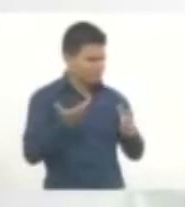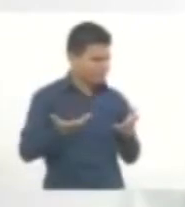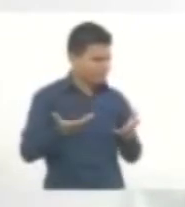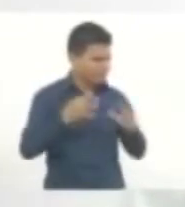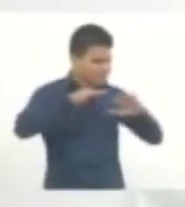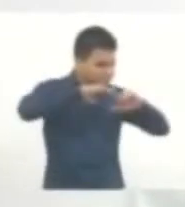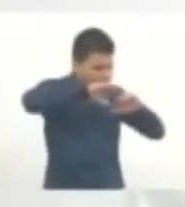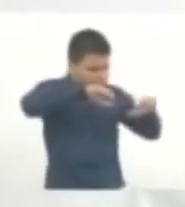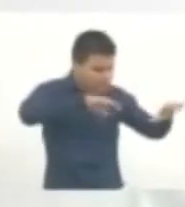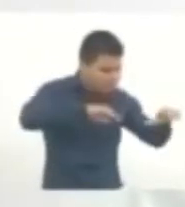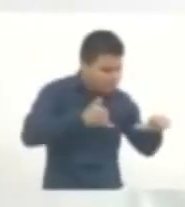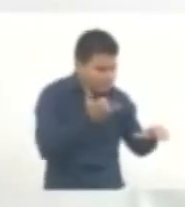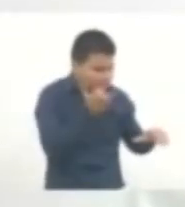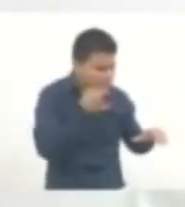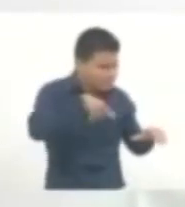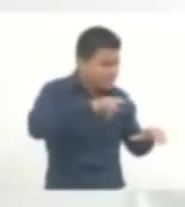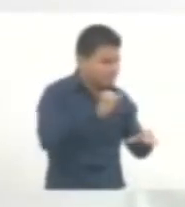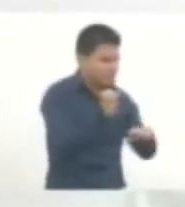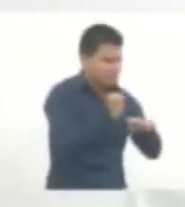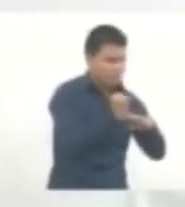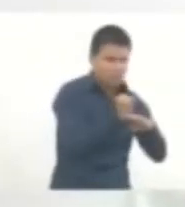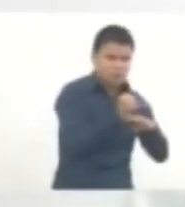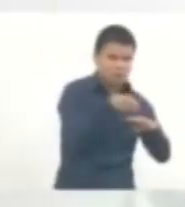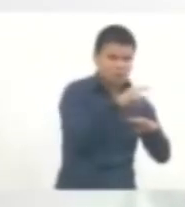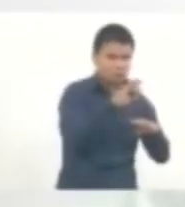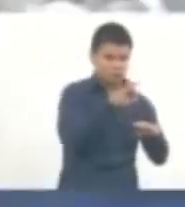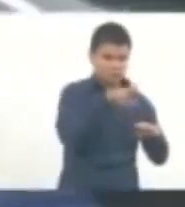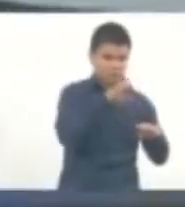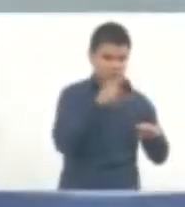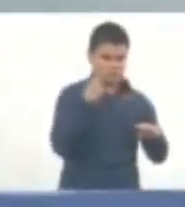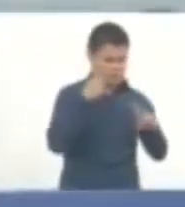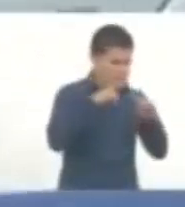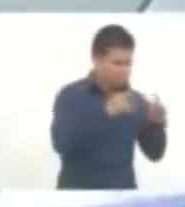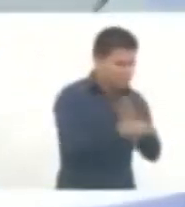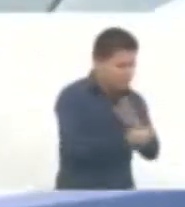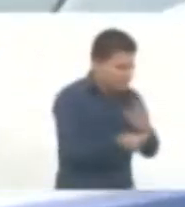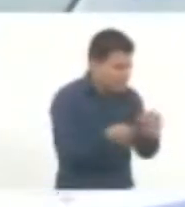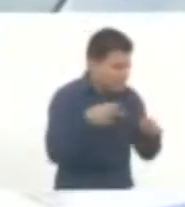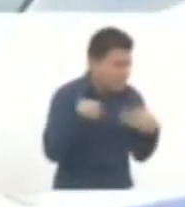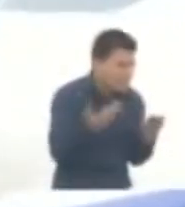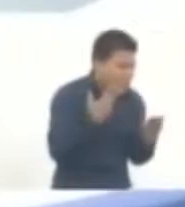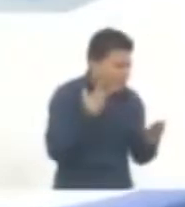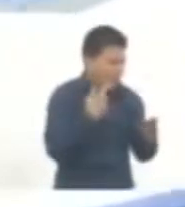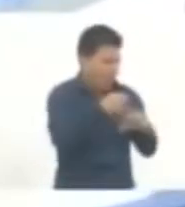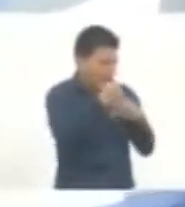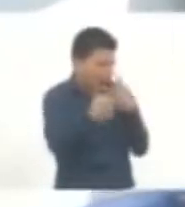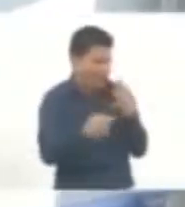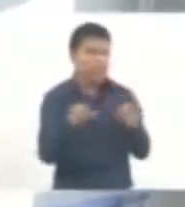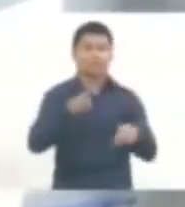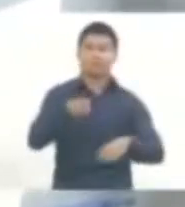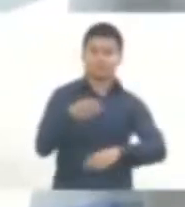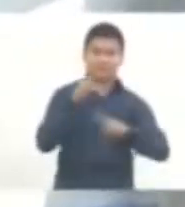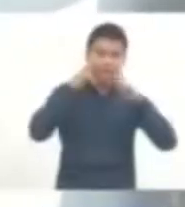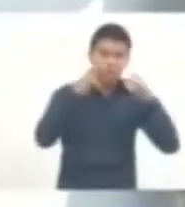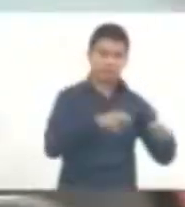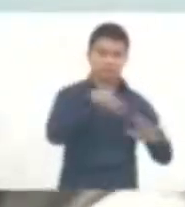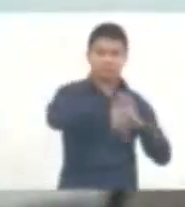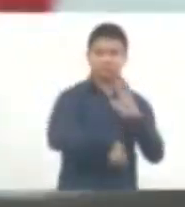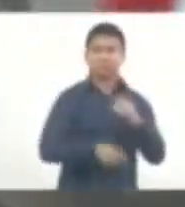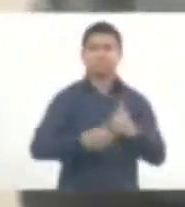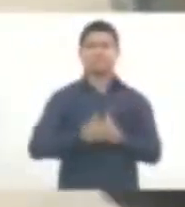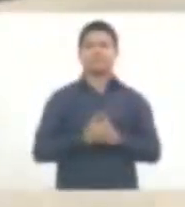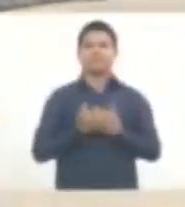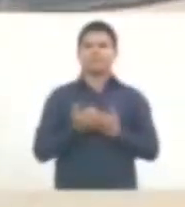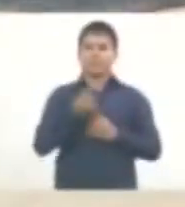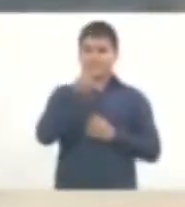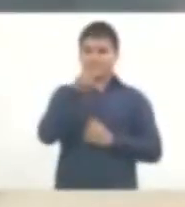Nación tiene que entrar a revisar este tipo de actuaciones. En lo que va corrido en los últimos dos años, se han conocido más de 70